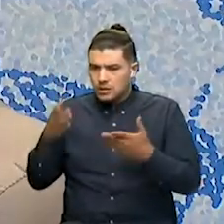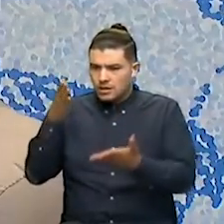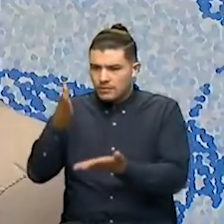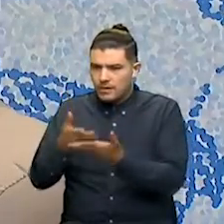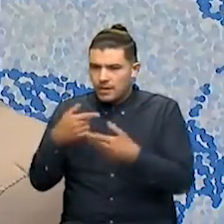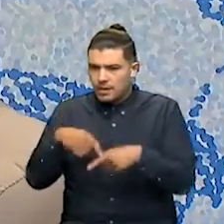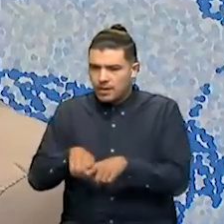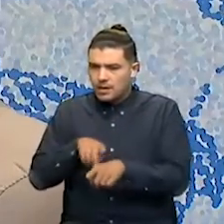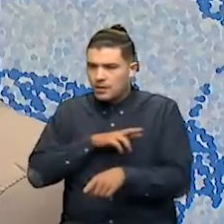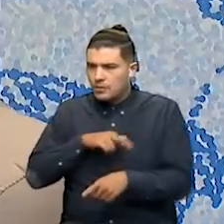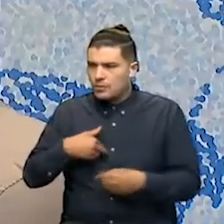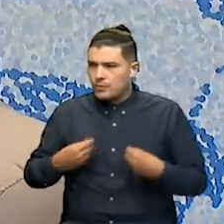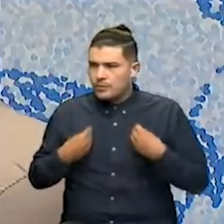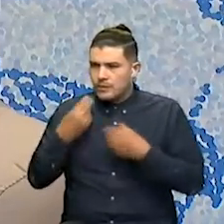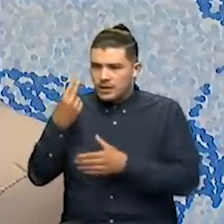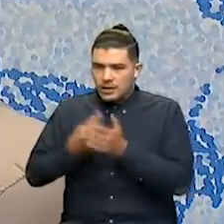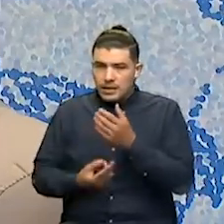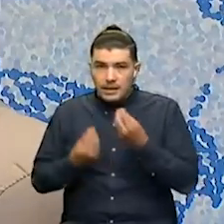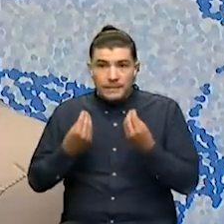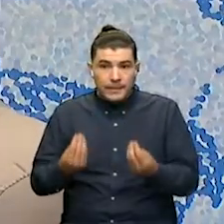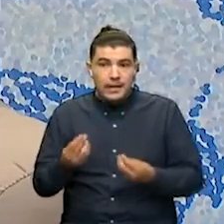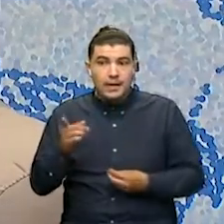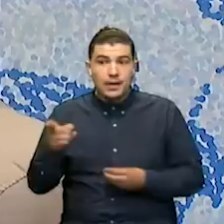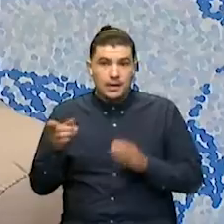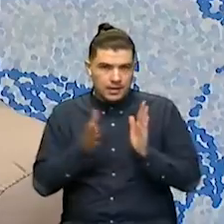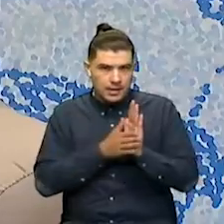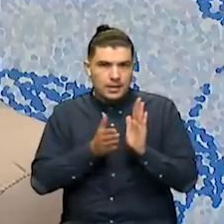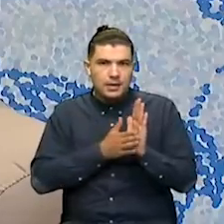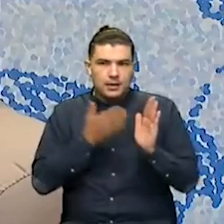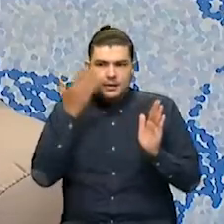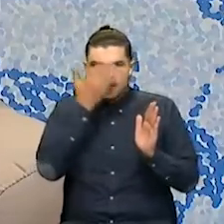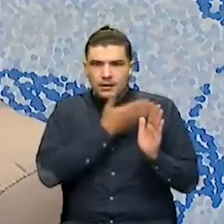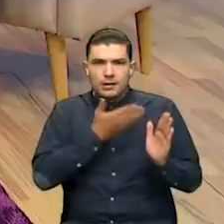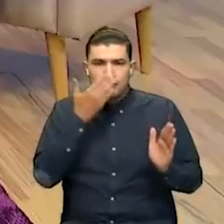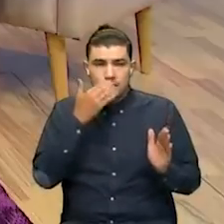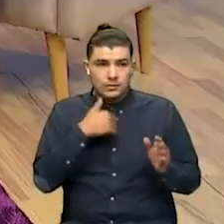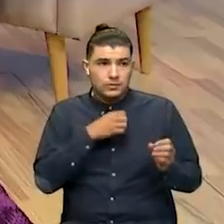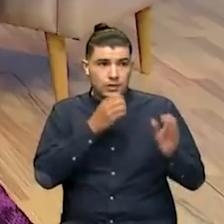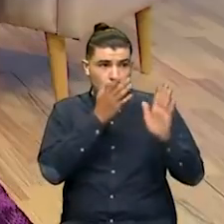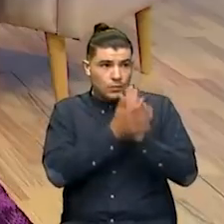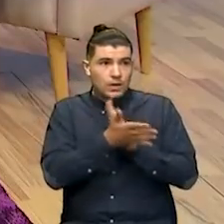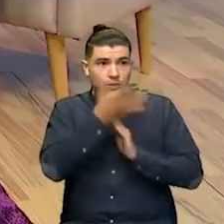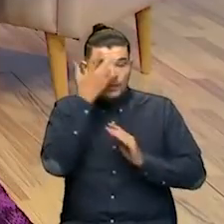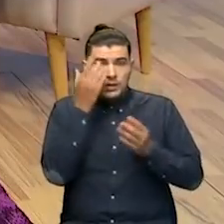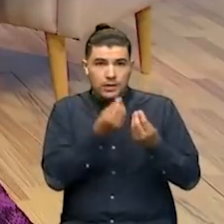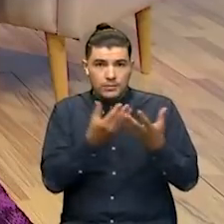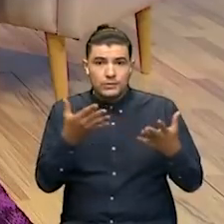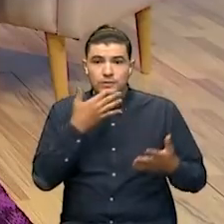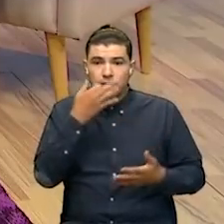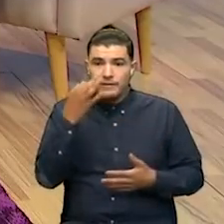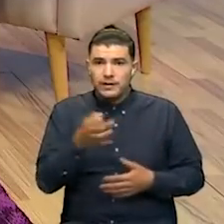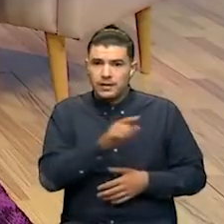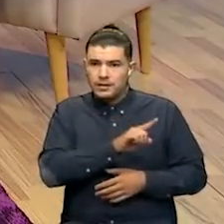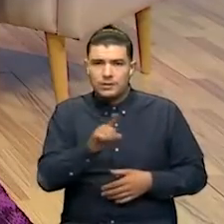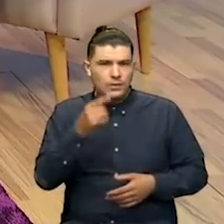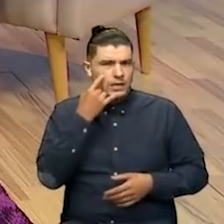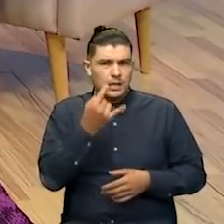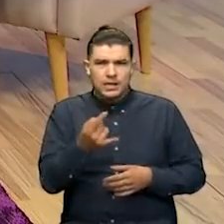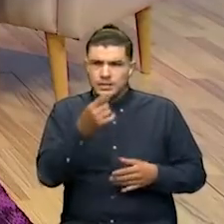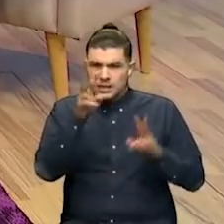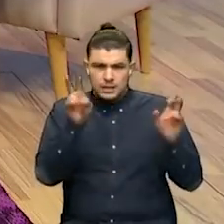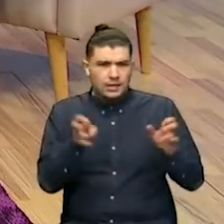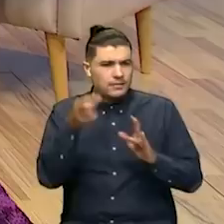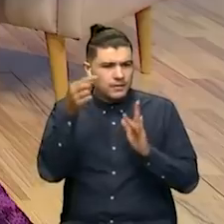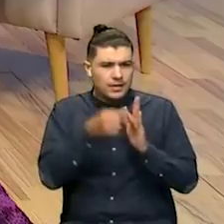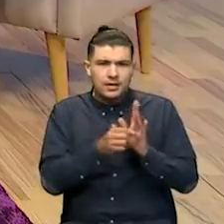que van a vivir, en fin, para que eso sirva de prueba. Bueno, se lo comento porque muchos definitivamente no les interesa el tema de matrimonio y